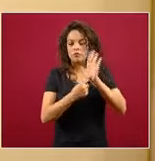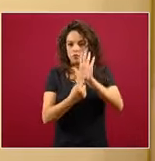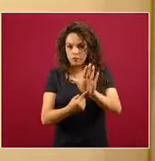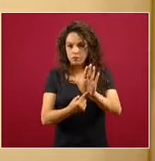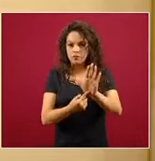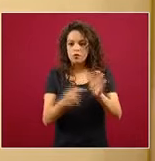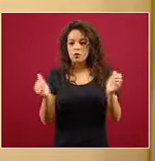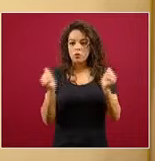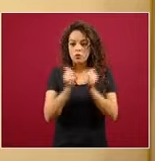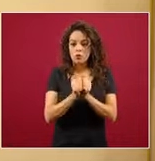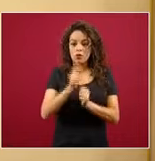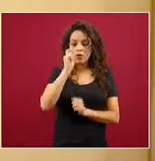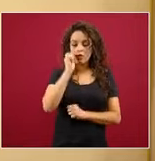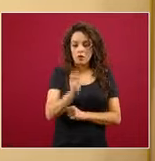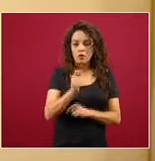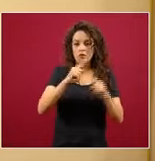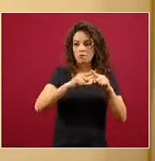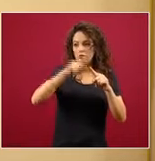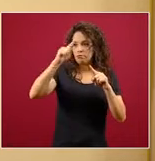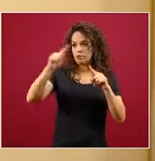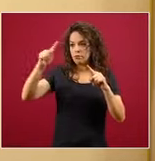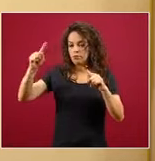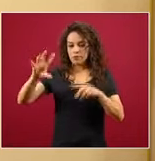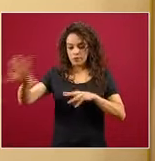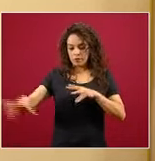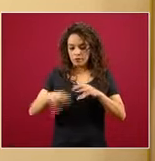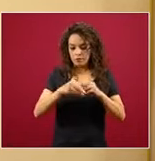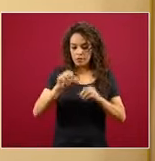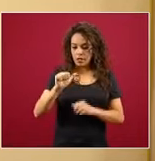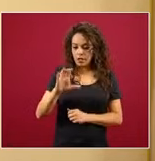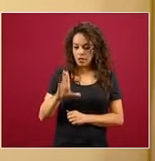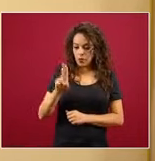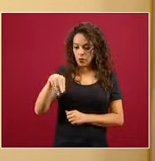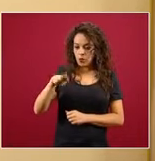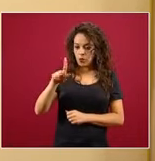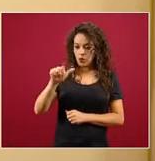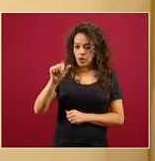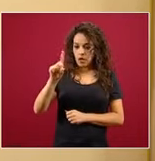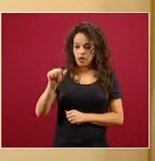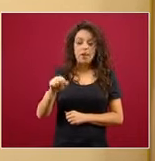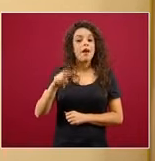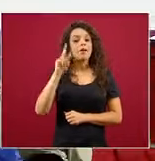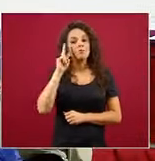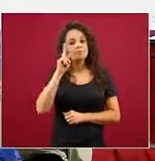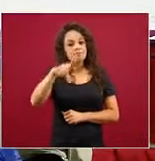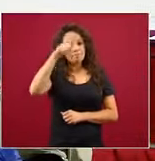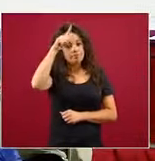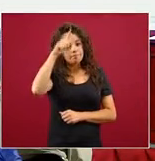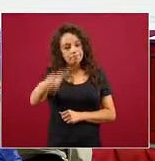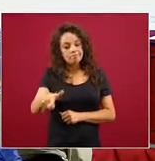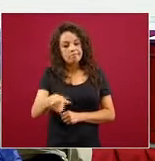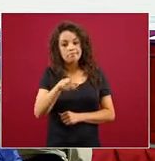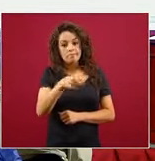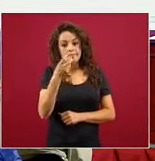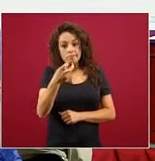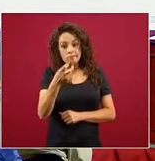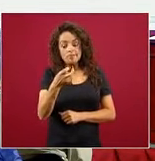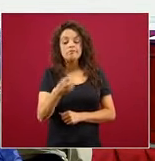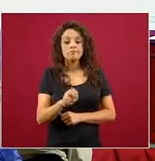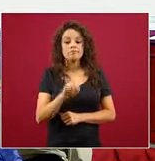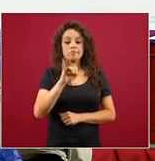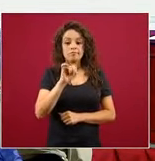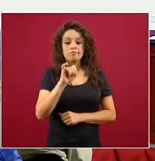estadística acumulada que efectivamente este grupo empezaba a presentar y que se caracterizaba por estar